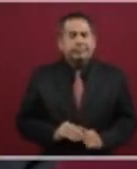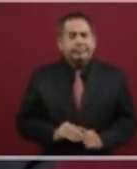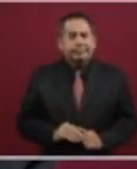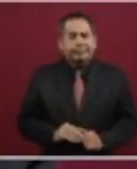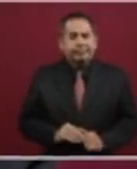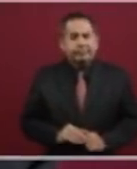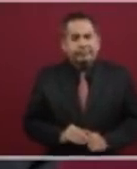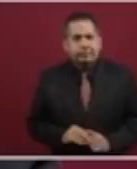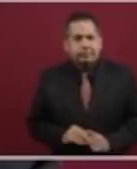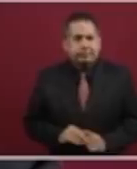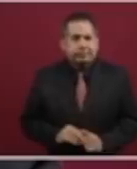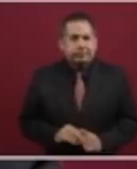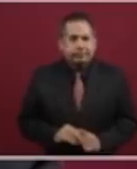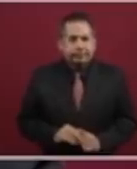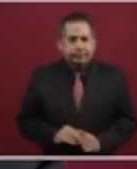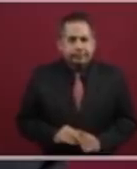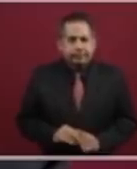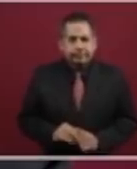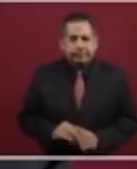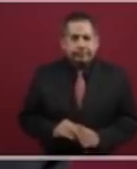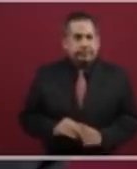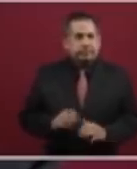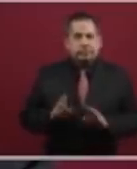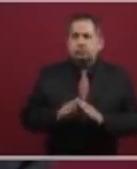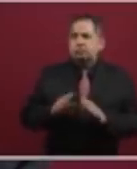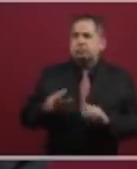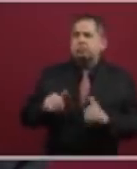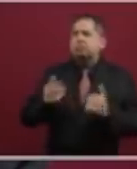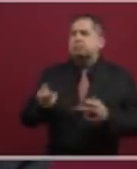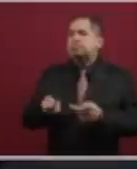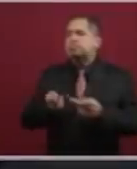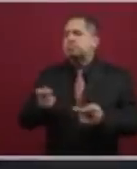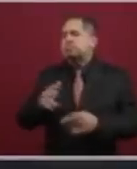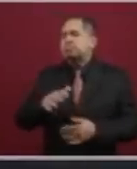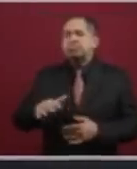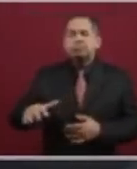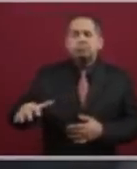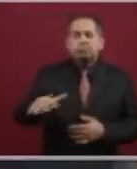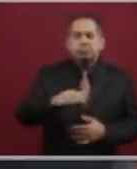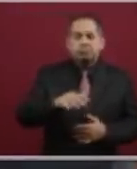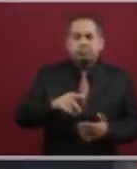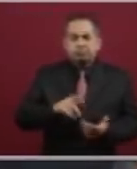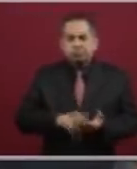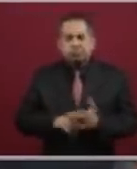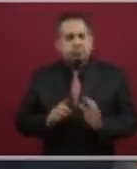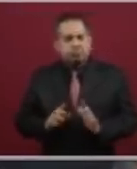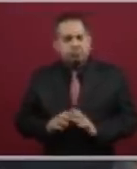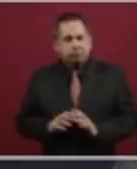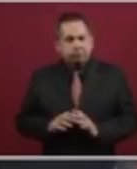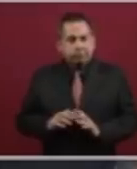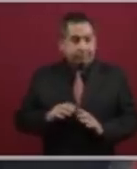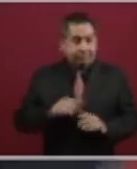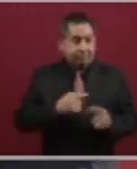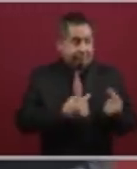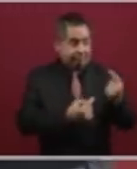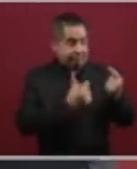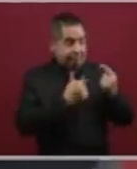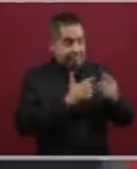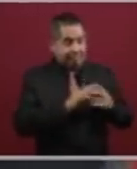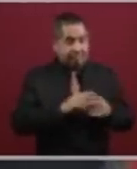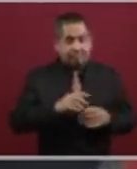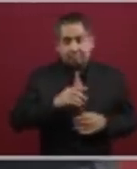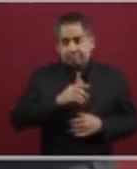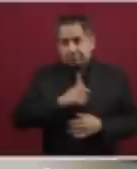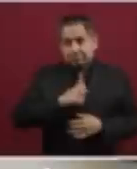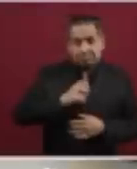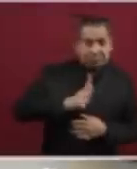el proceso de consulta, que se cuestiona mucho que a mano alzada